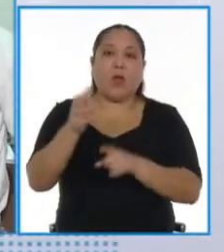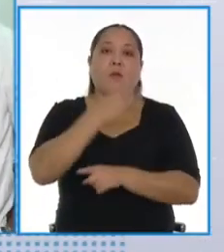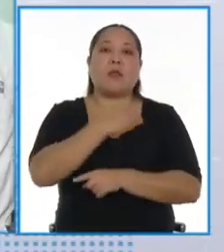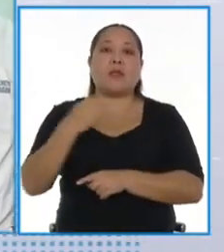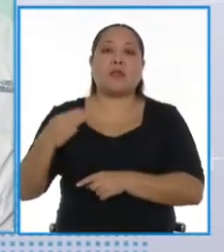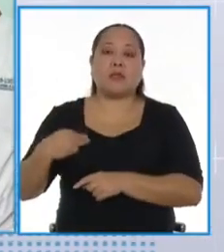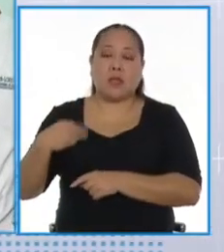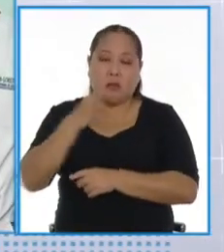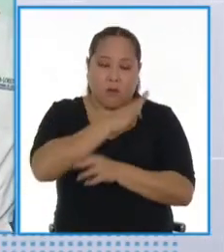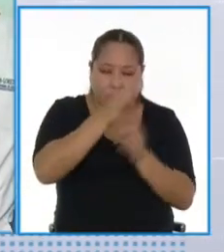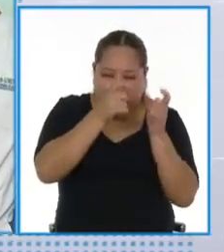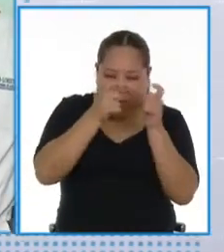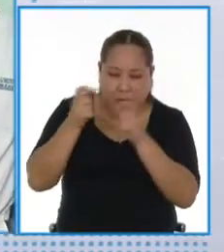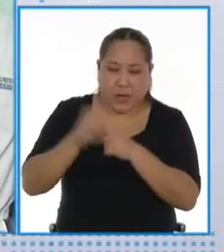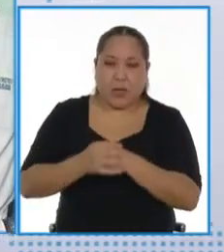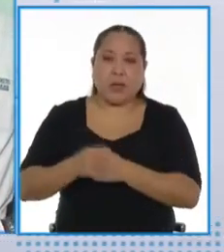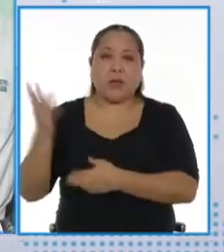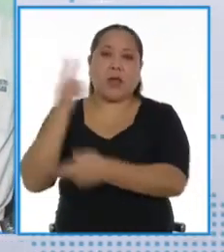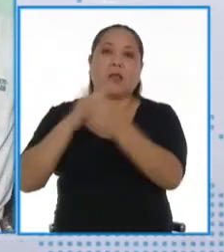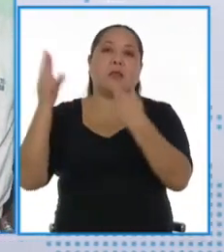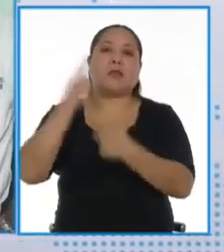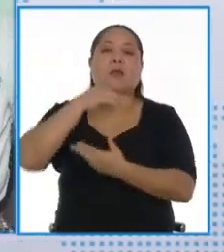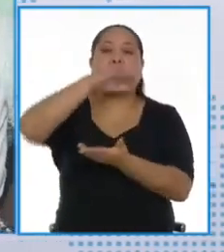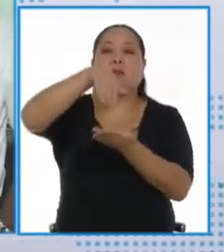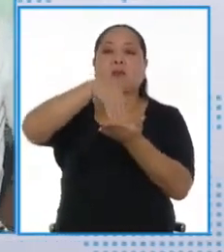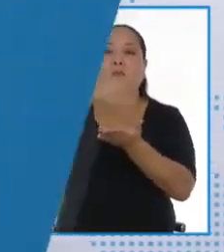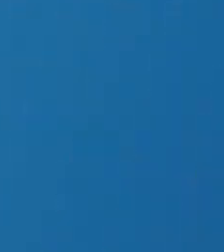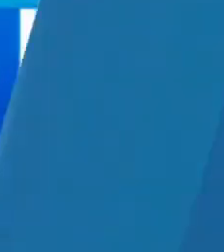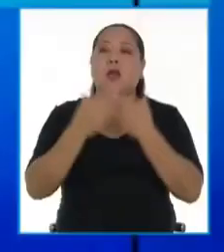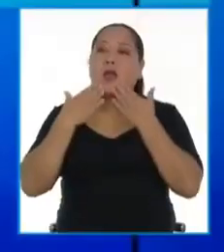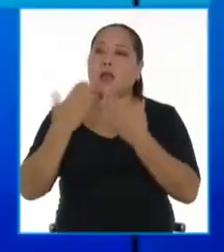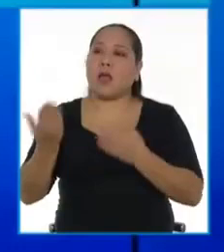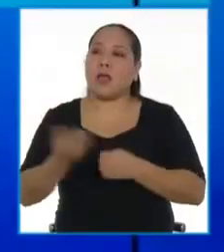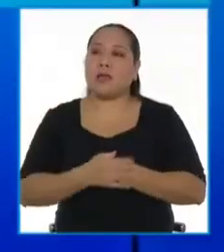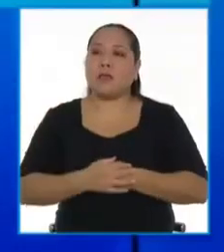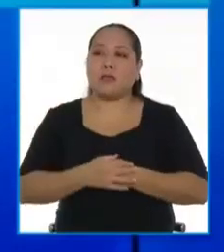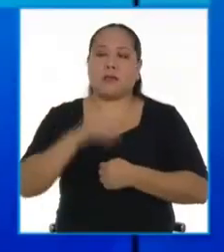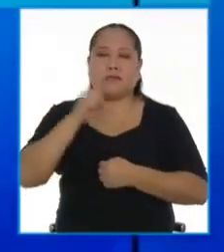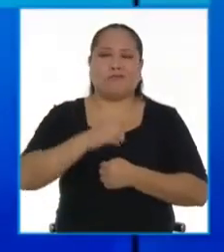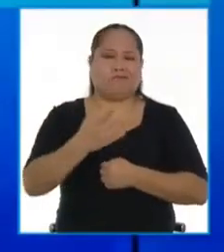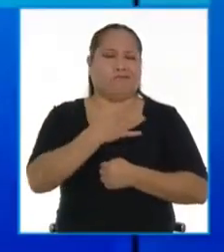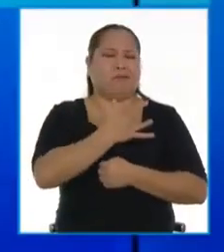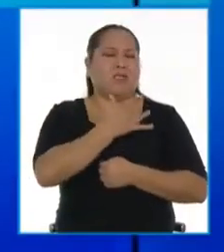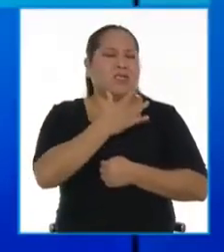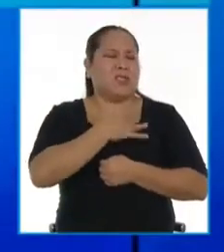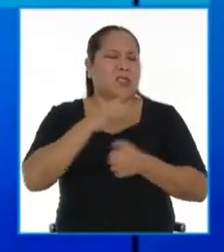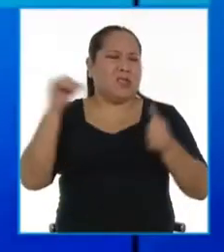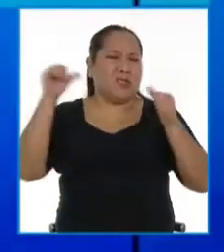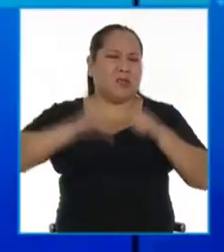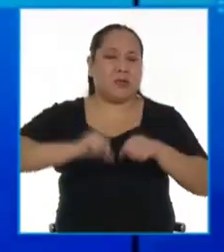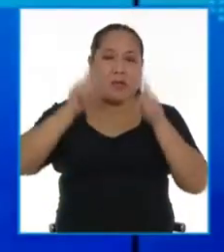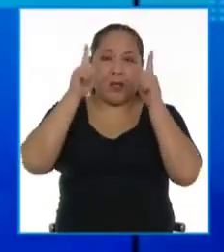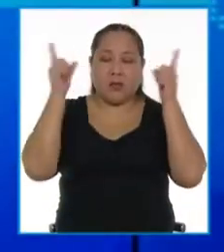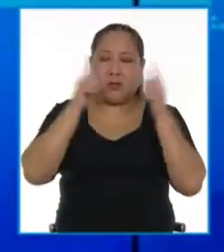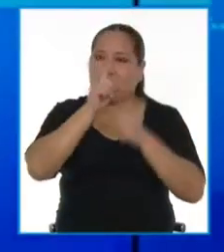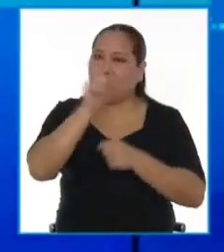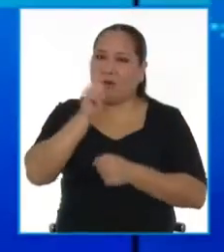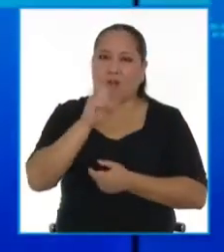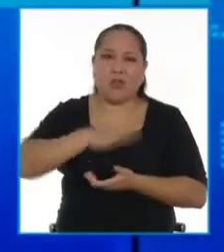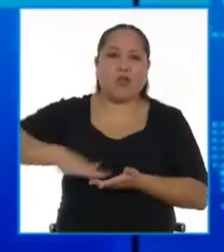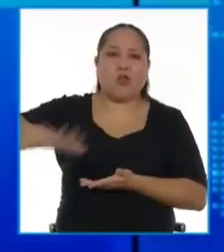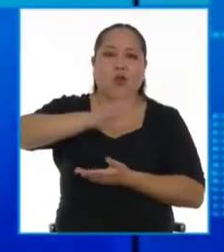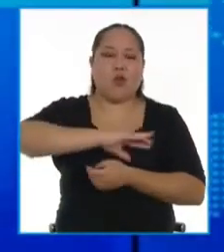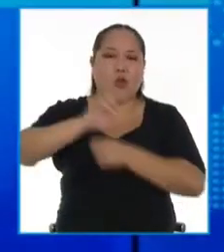esta información regresamos a Estudios Centrales. Bien, gracias, Edwin Oreña. Por supuesto, hay indignación no solamente en Loreto, sino también en todo el país.